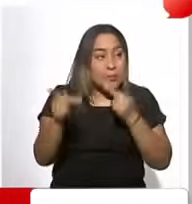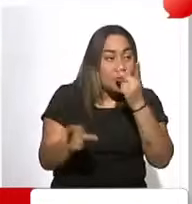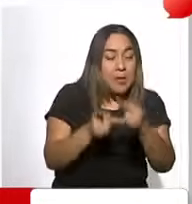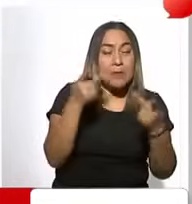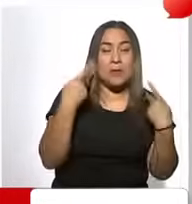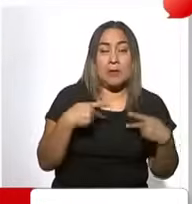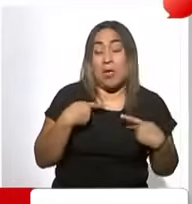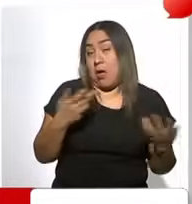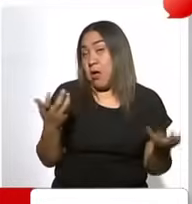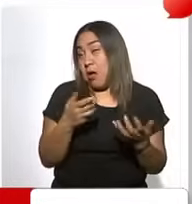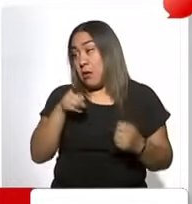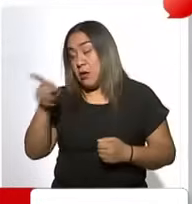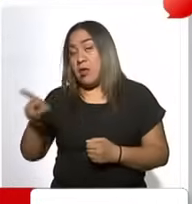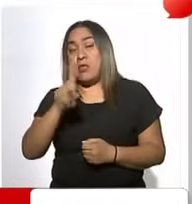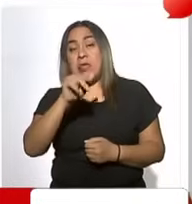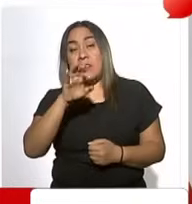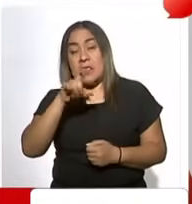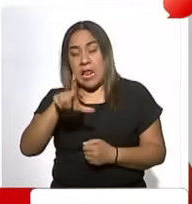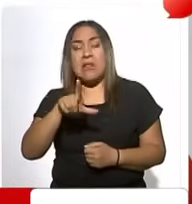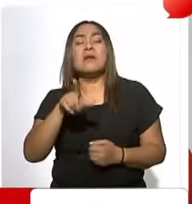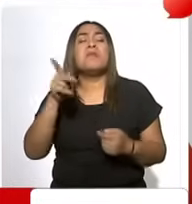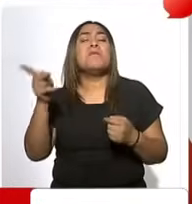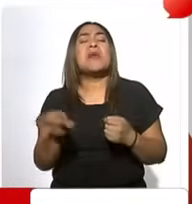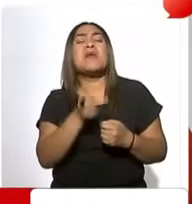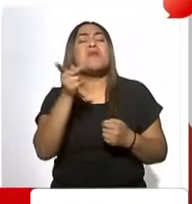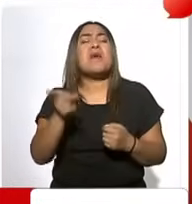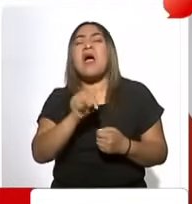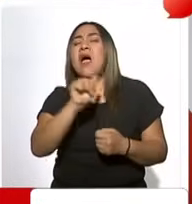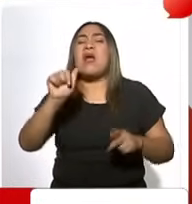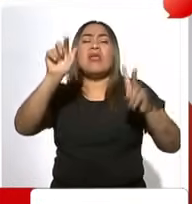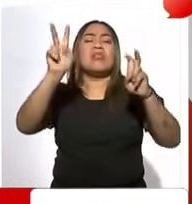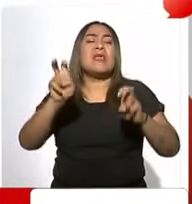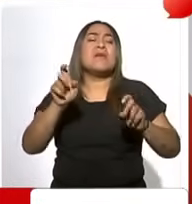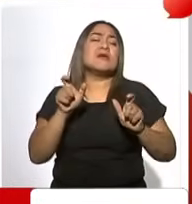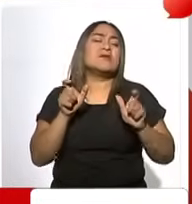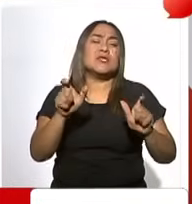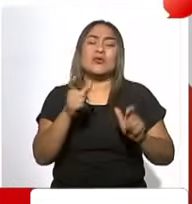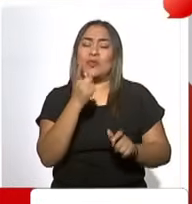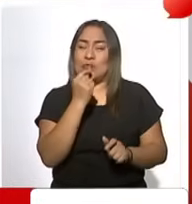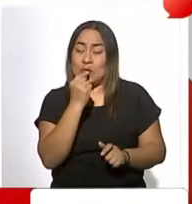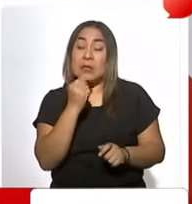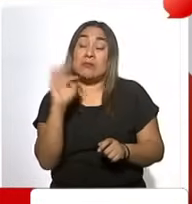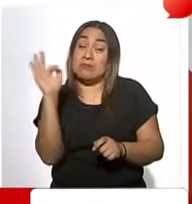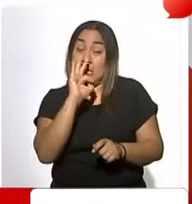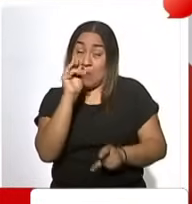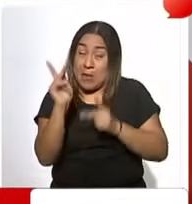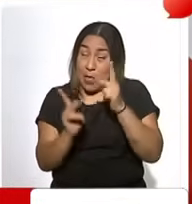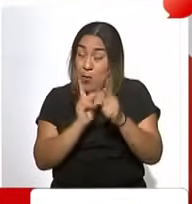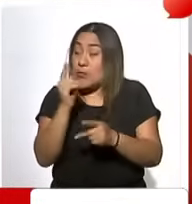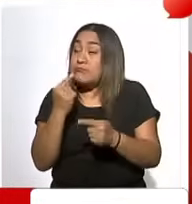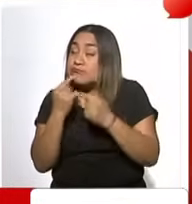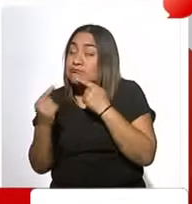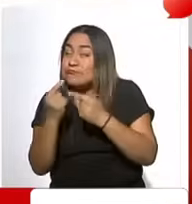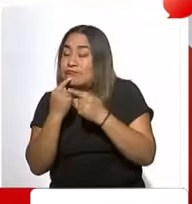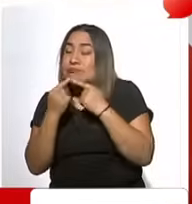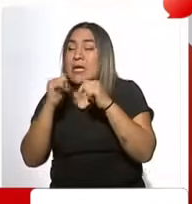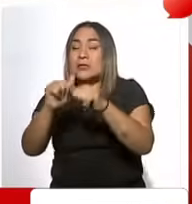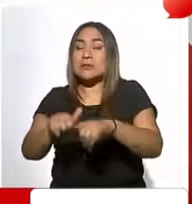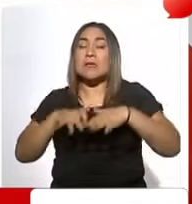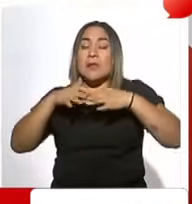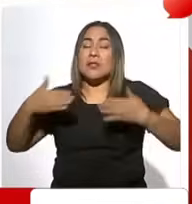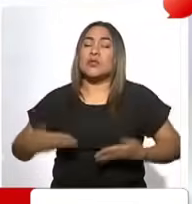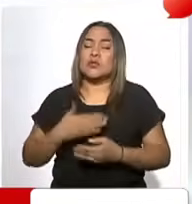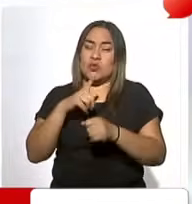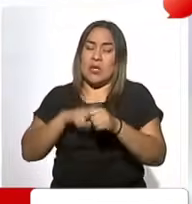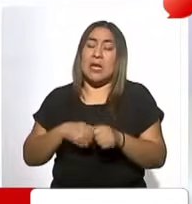convocada por Daniel Novoa donde casi todas las preguntas son de seguridad donde todas esas preguntas pudieron haber sido tratadas por la asamblea nacional